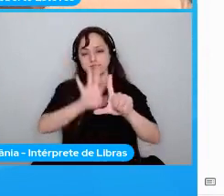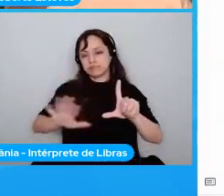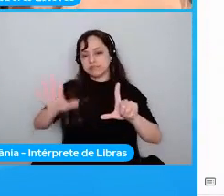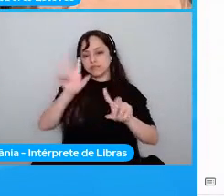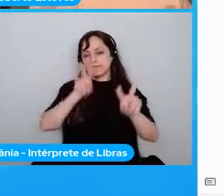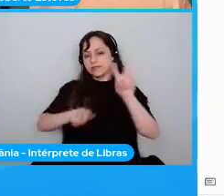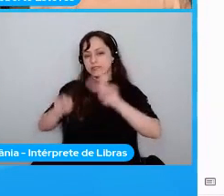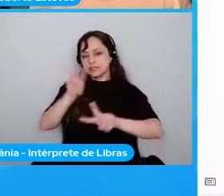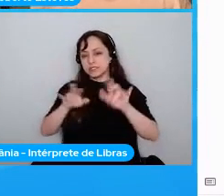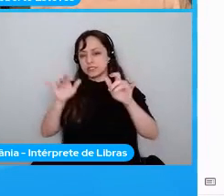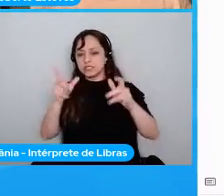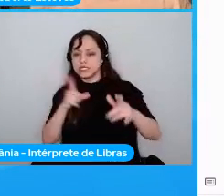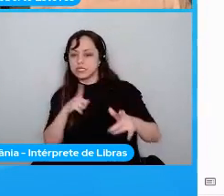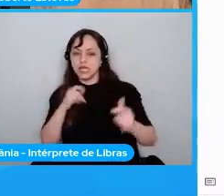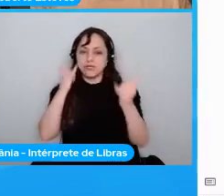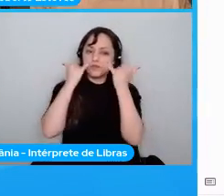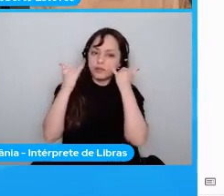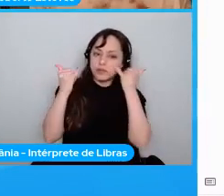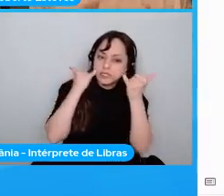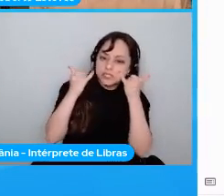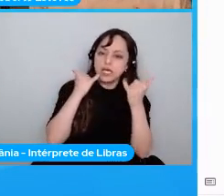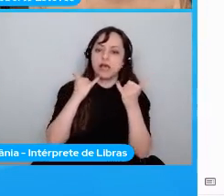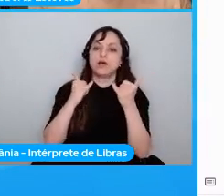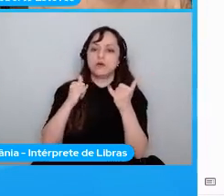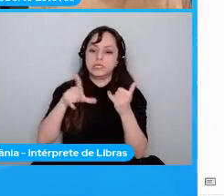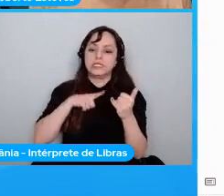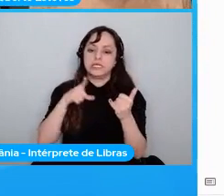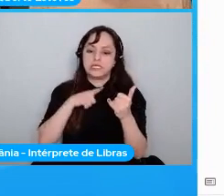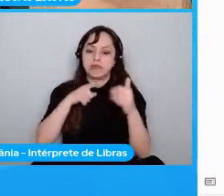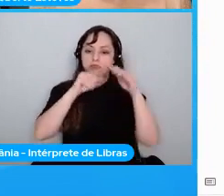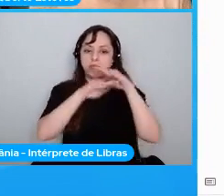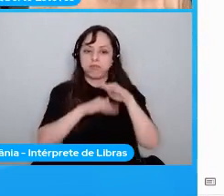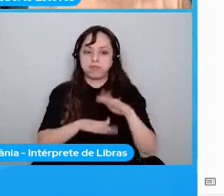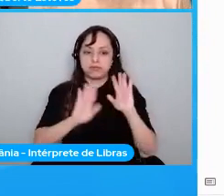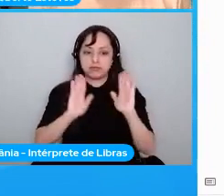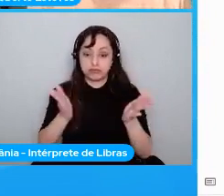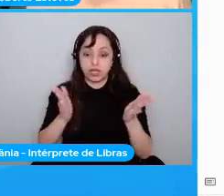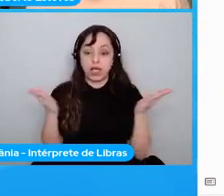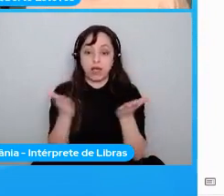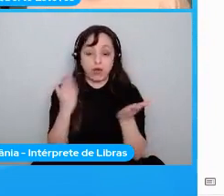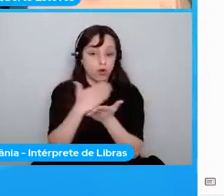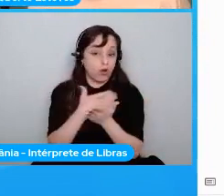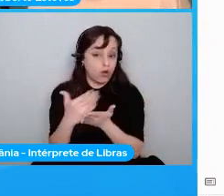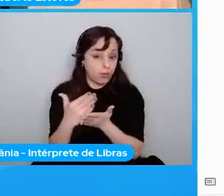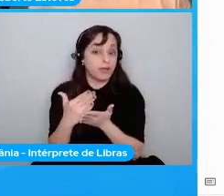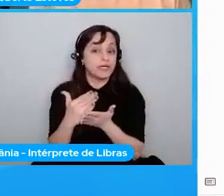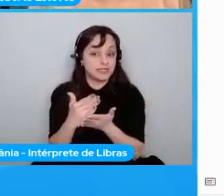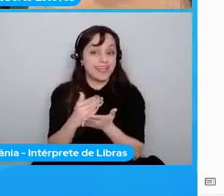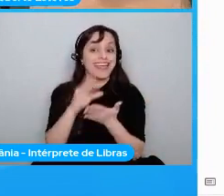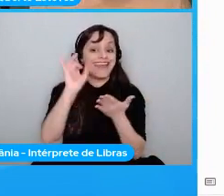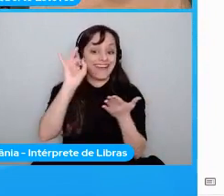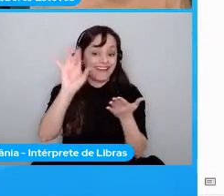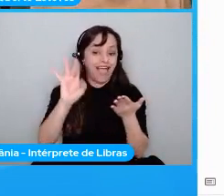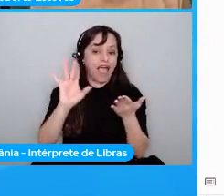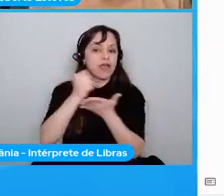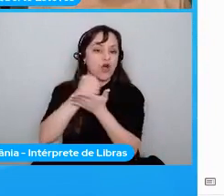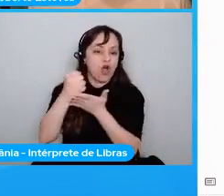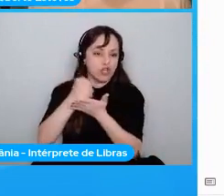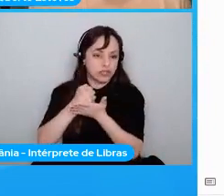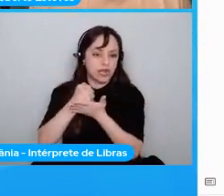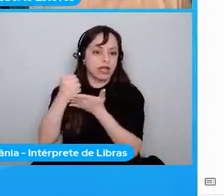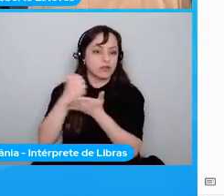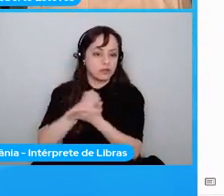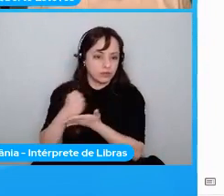qué información tenemos en nuestro dataset. Entonces, voy a empezar a analizar los contratos. Vamos a empezar a analizar los